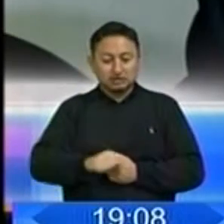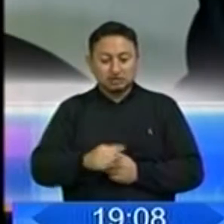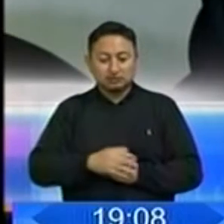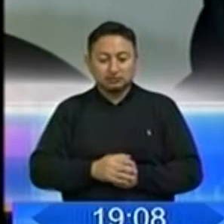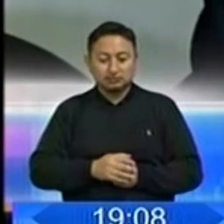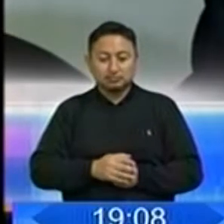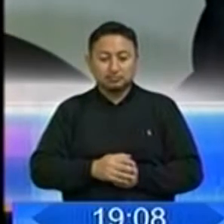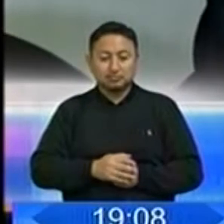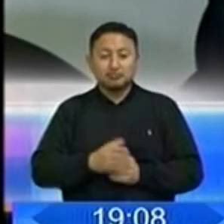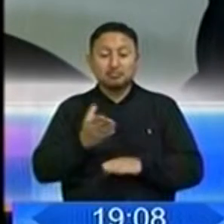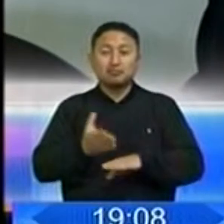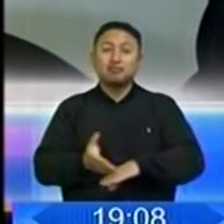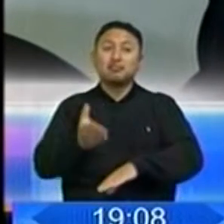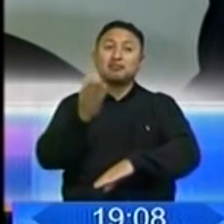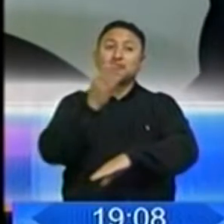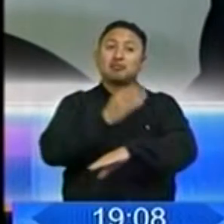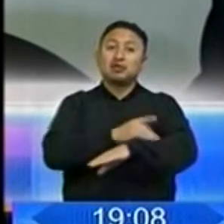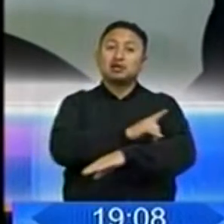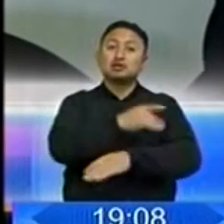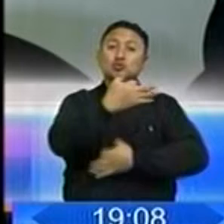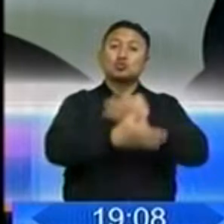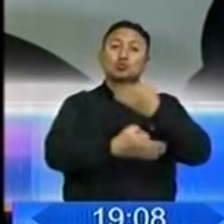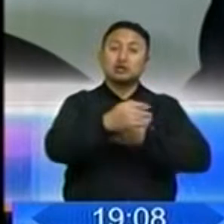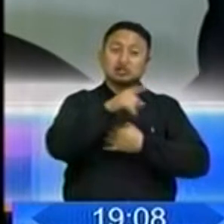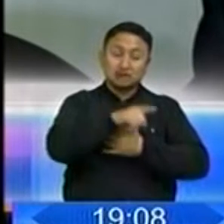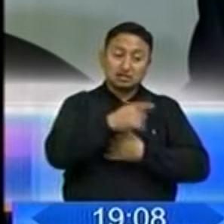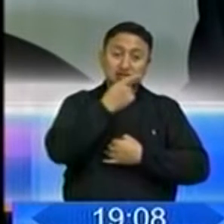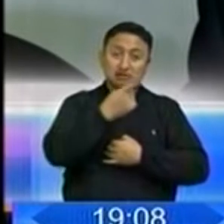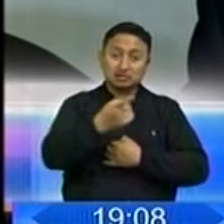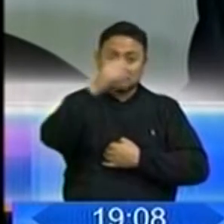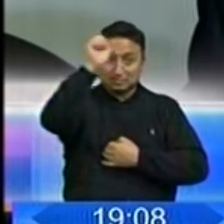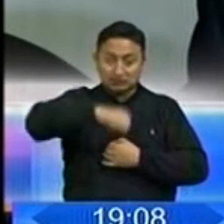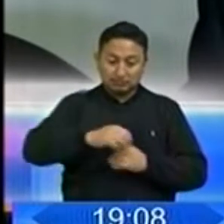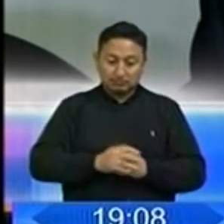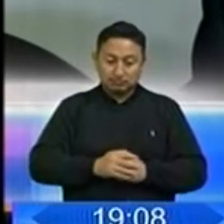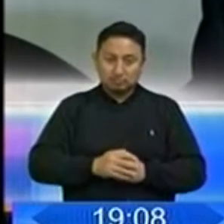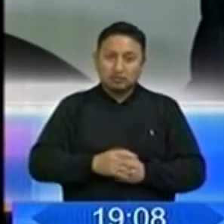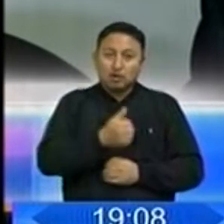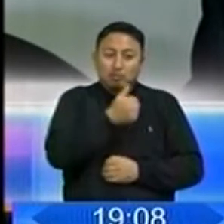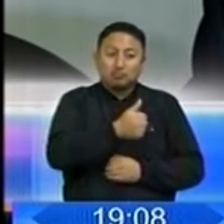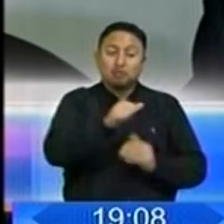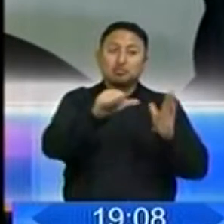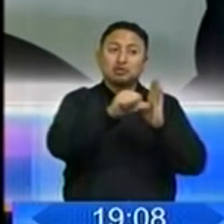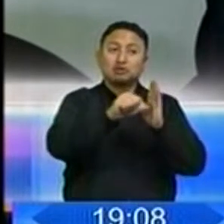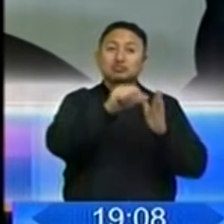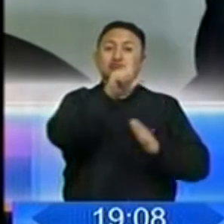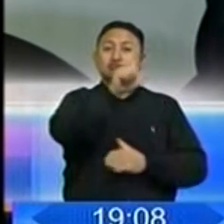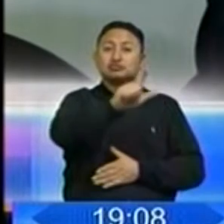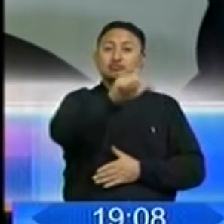declaradas previamente por un juez. Porque así lo determina el artículo